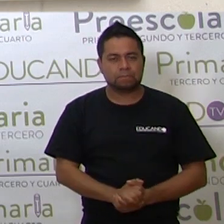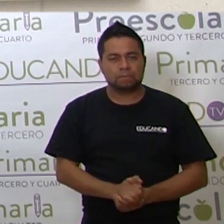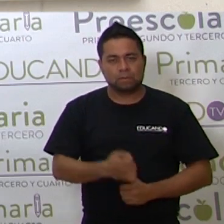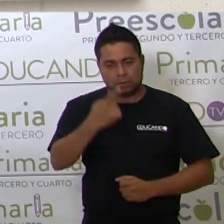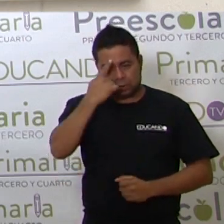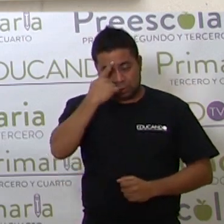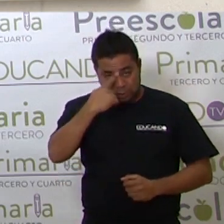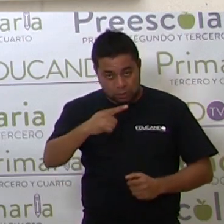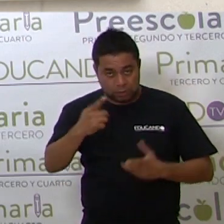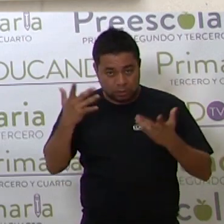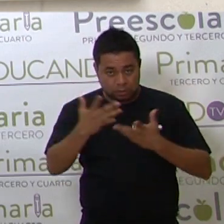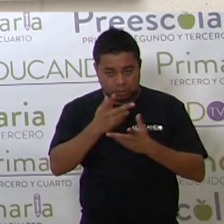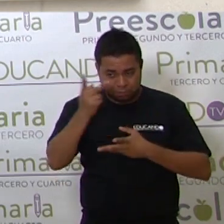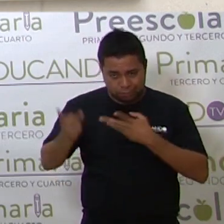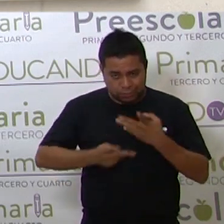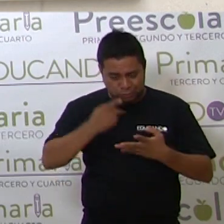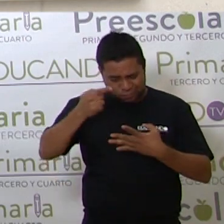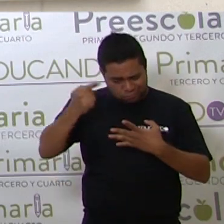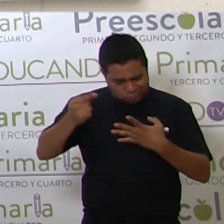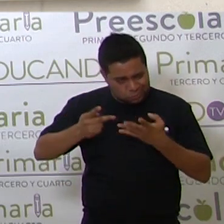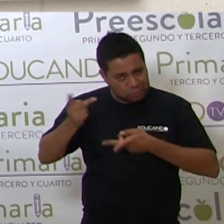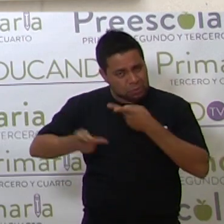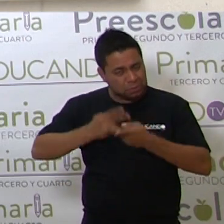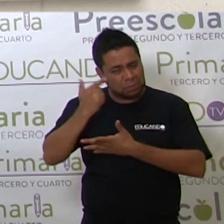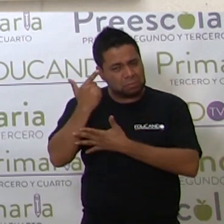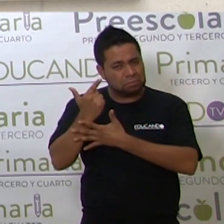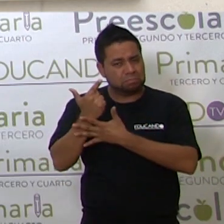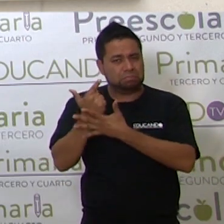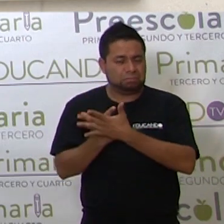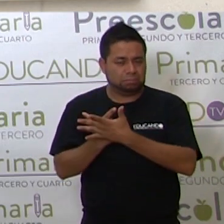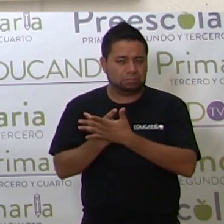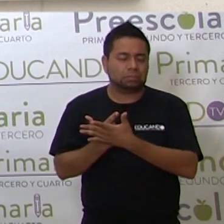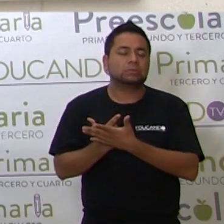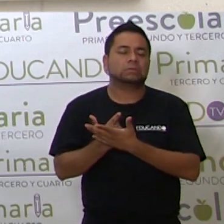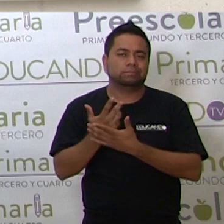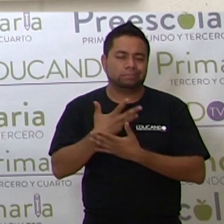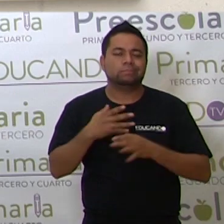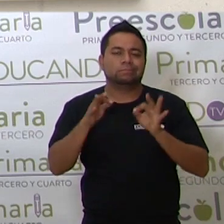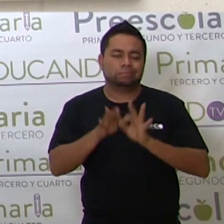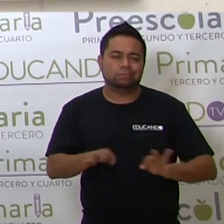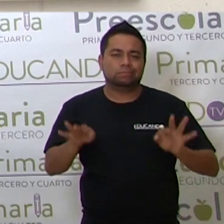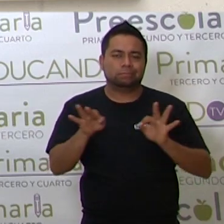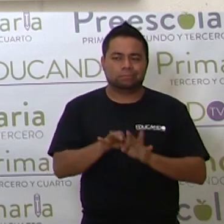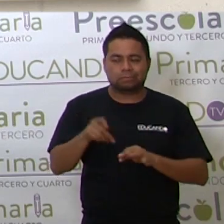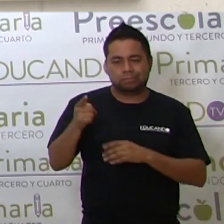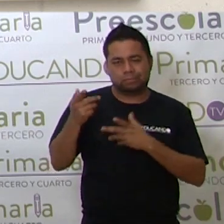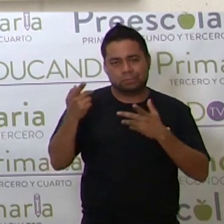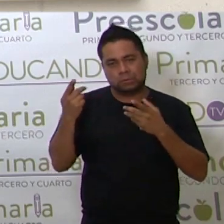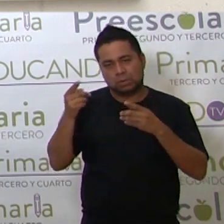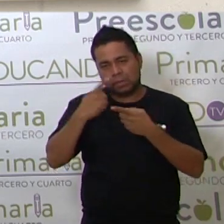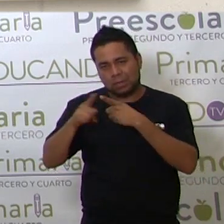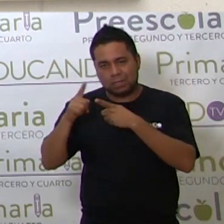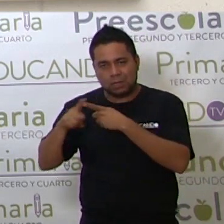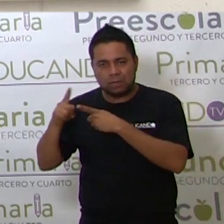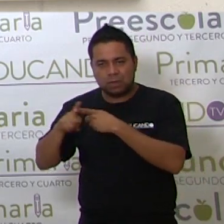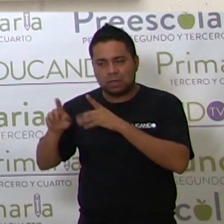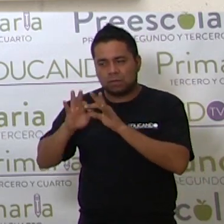elaborar una encuesta es necesario que se utilicen diferentes tipos de preguntas